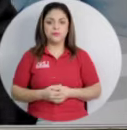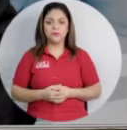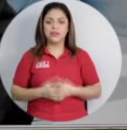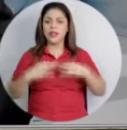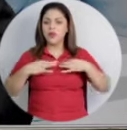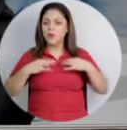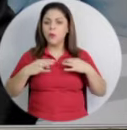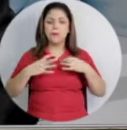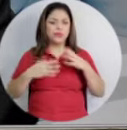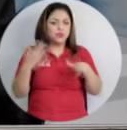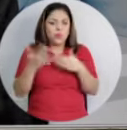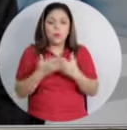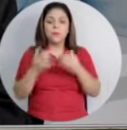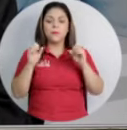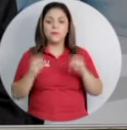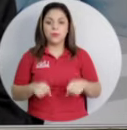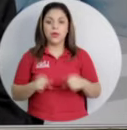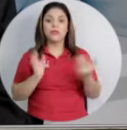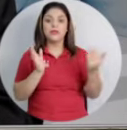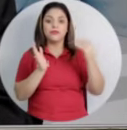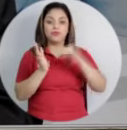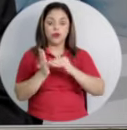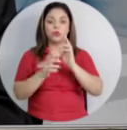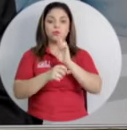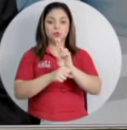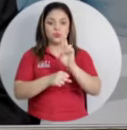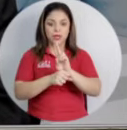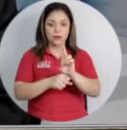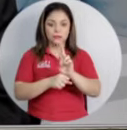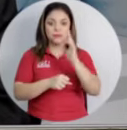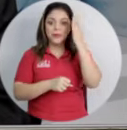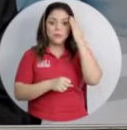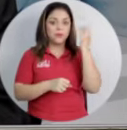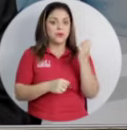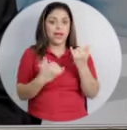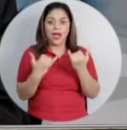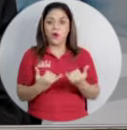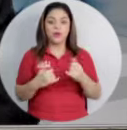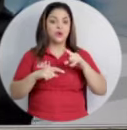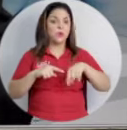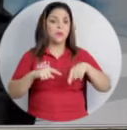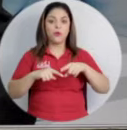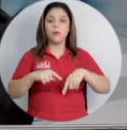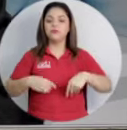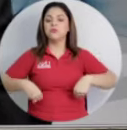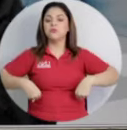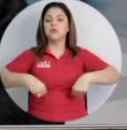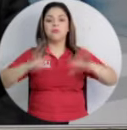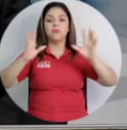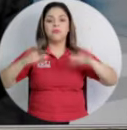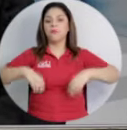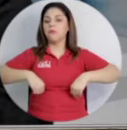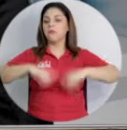todo, o sea, los envases, la ropa, todo se puede reutilizar, o sea, porque realmente no estamos en tiempo de desperdiciar